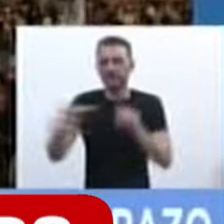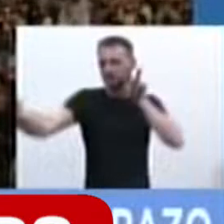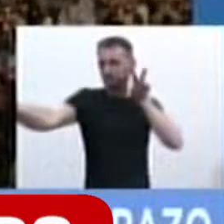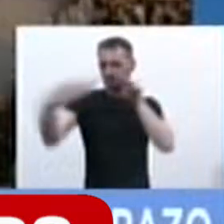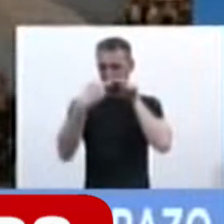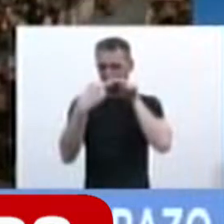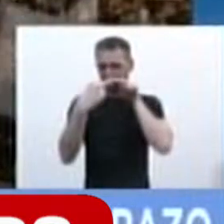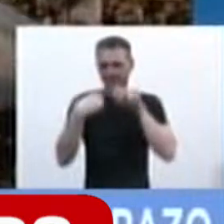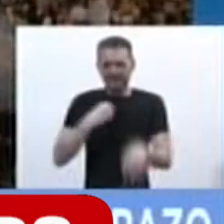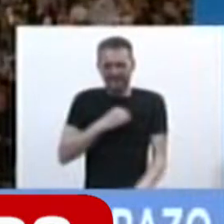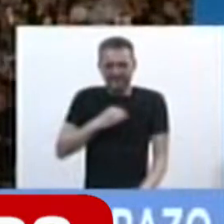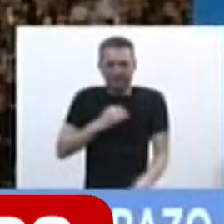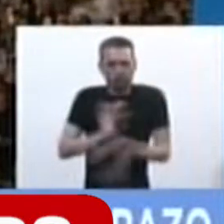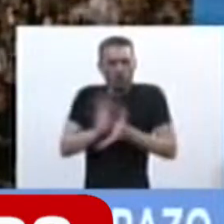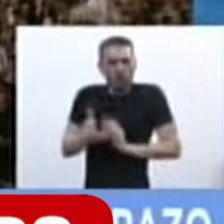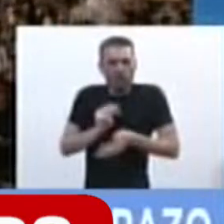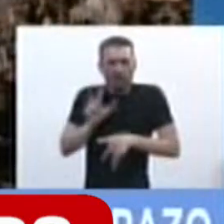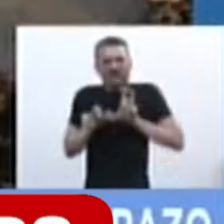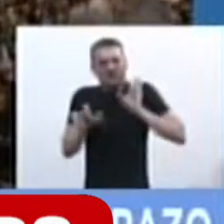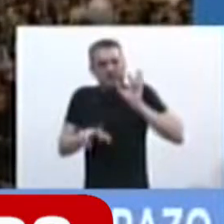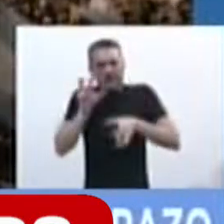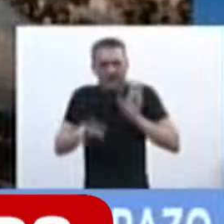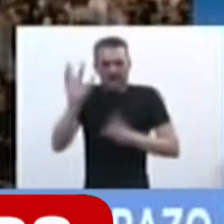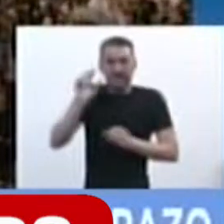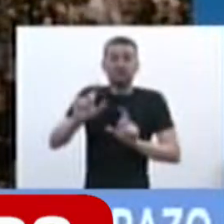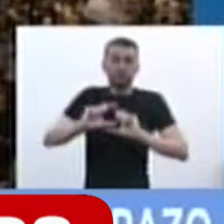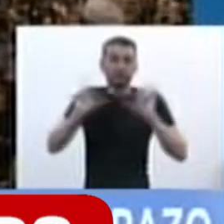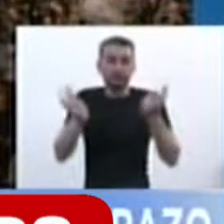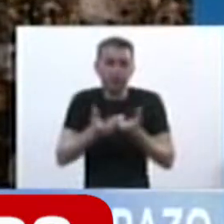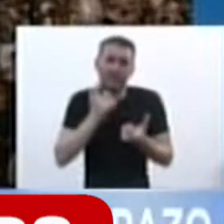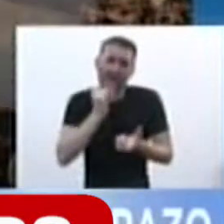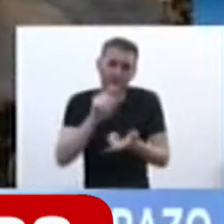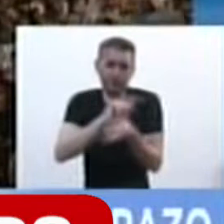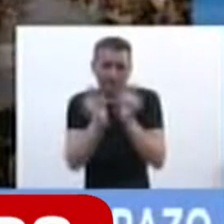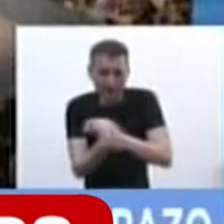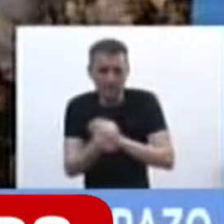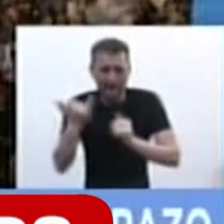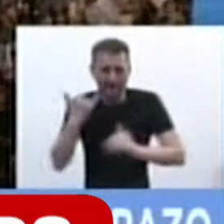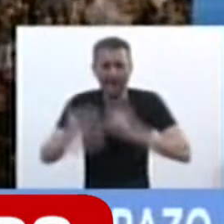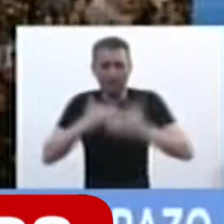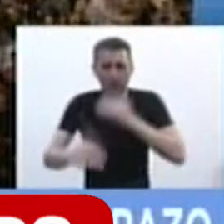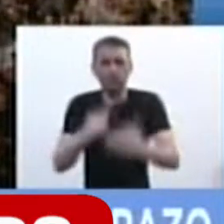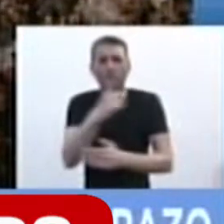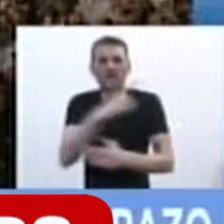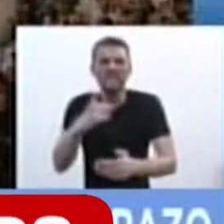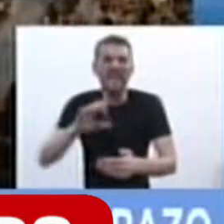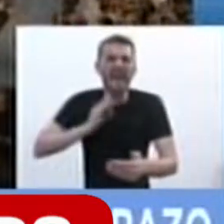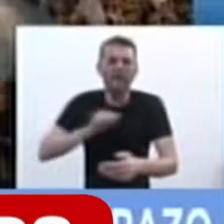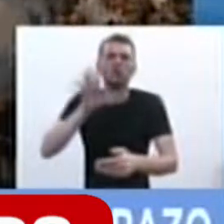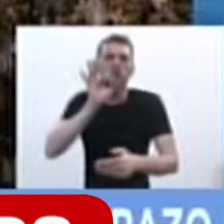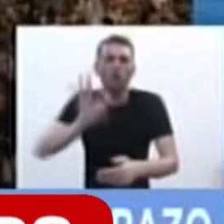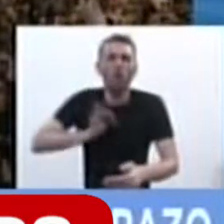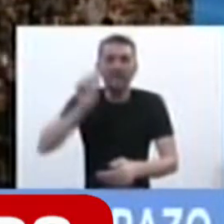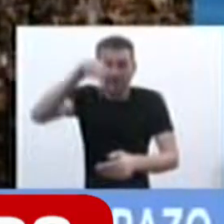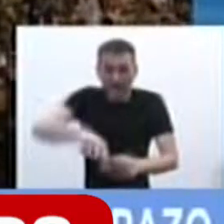sentir particularmente una dinosauria, nos dijo, las sociedades cambian, evolucionan, cambian en 100 años, cambian en 50, y